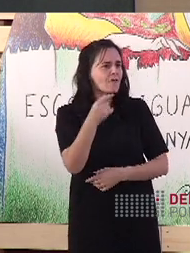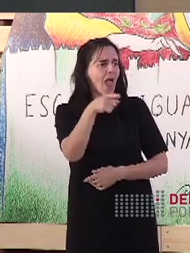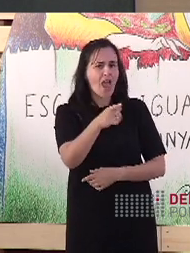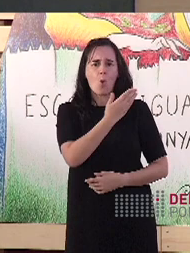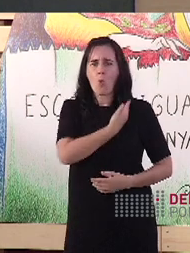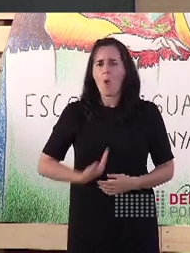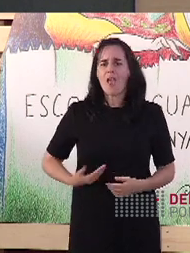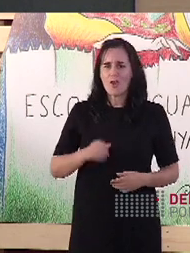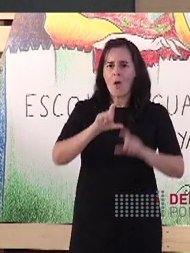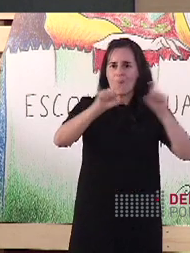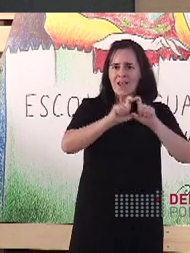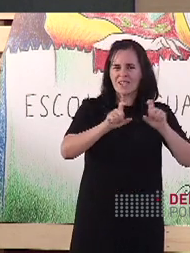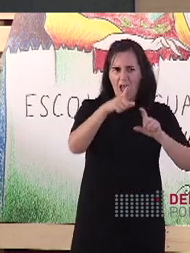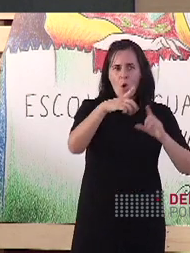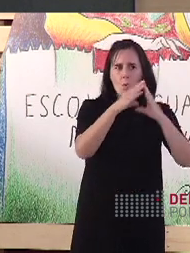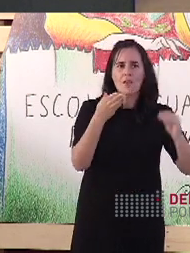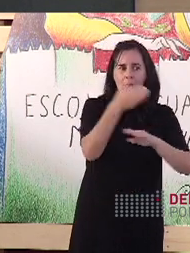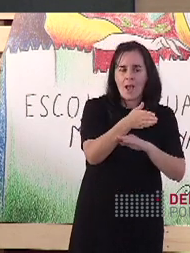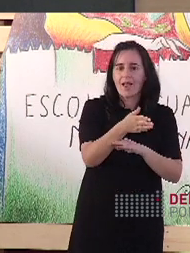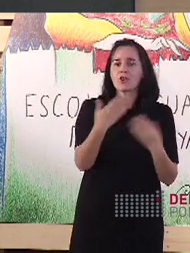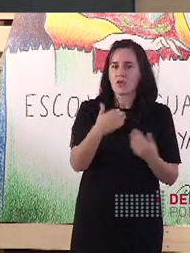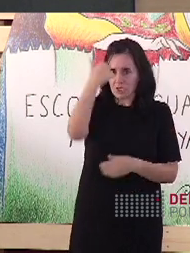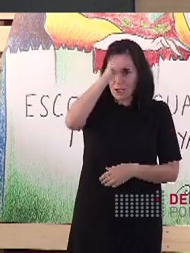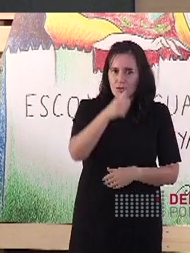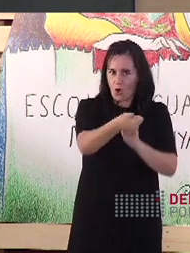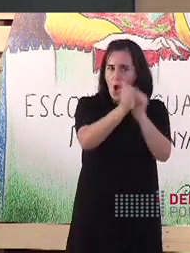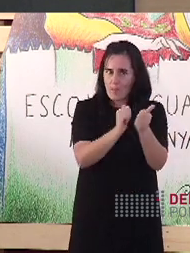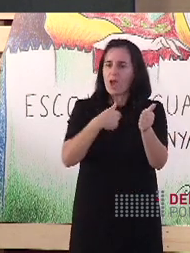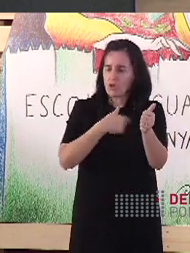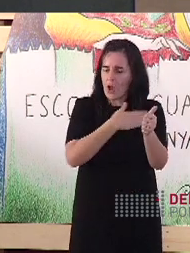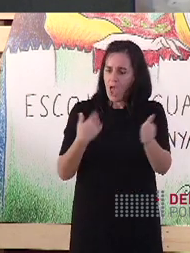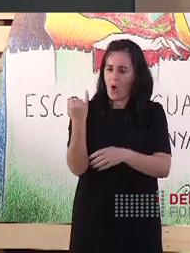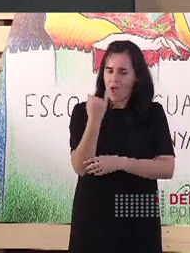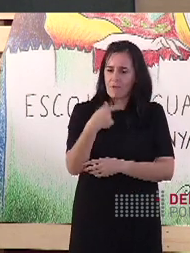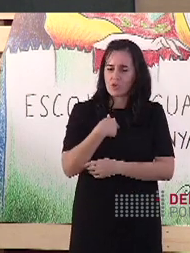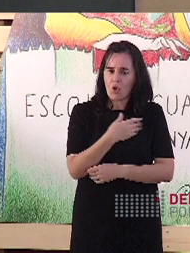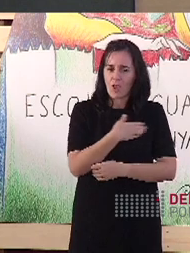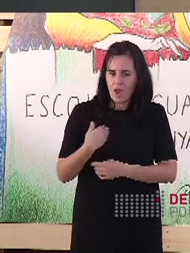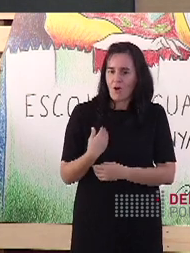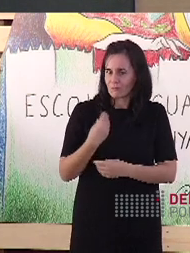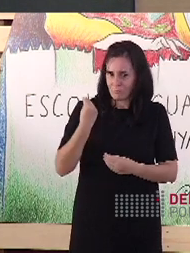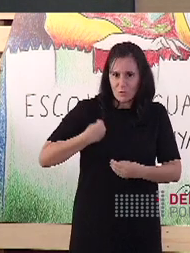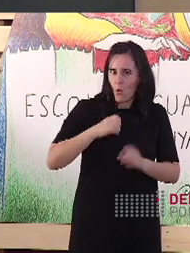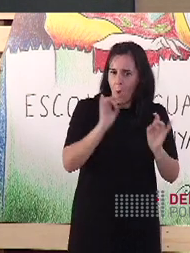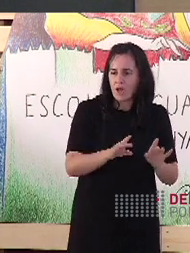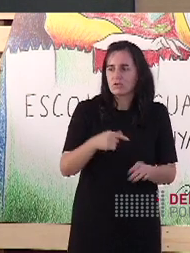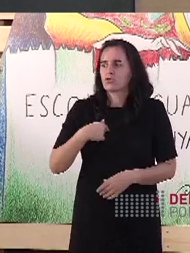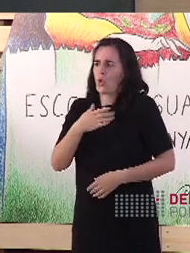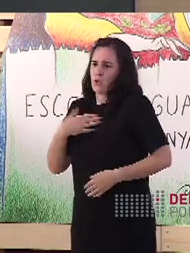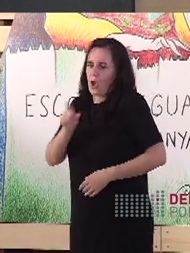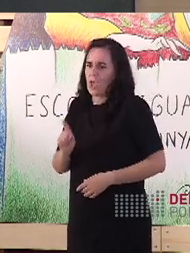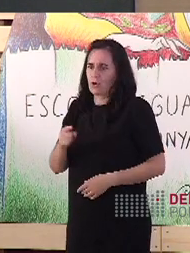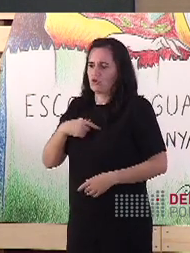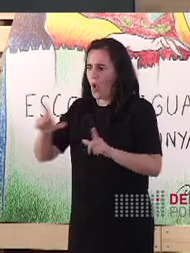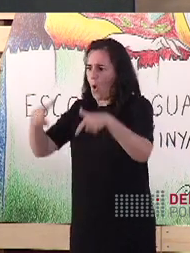los niños dicen, yo quiero ir a la universidad, yo quiero ser el jefe. Claro, tú no quieres ser la que tiran a la basura, tú no quieres ser la que está tirada en el